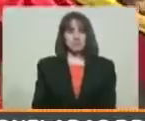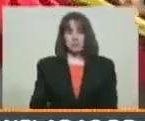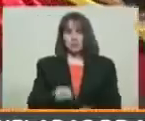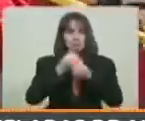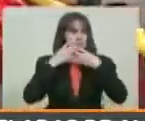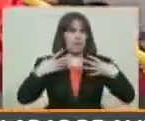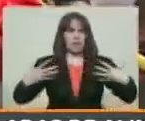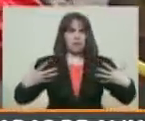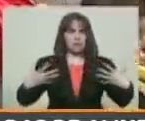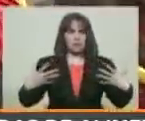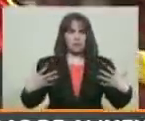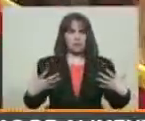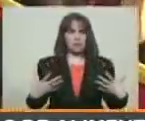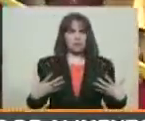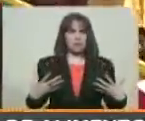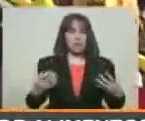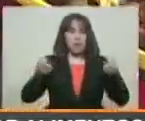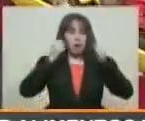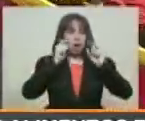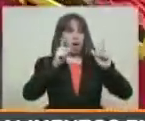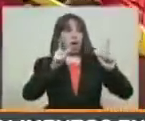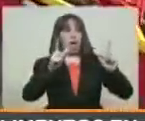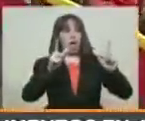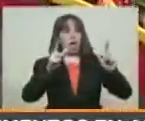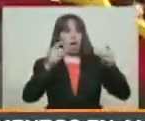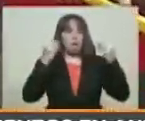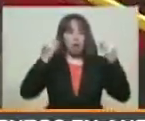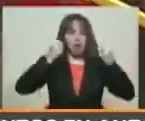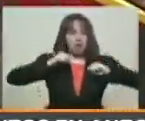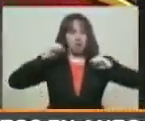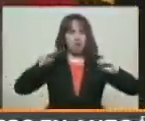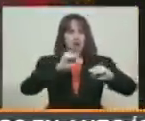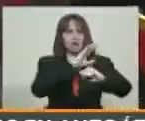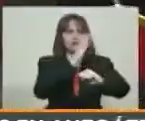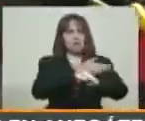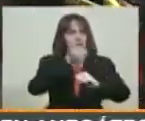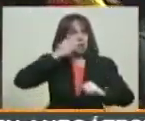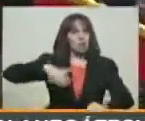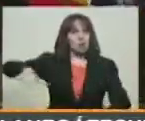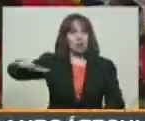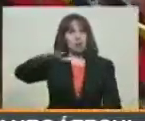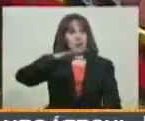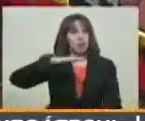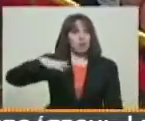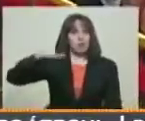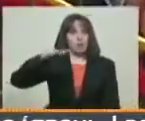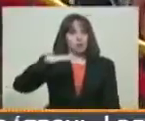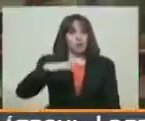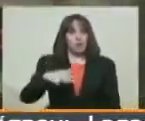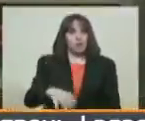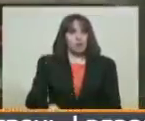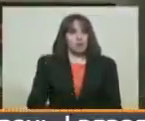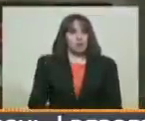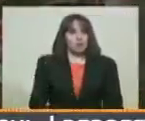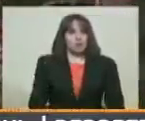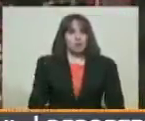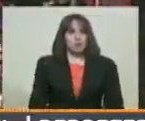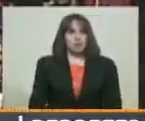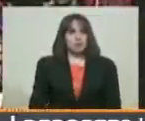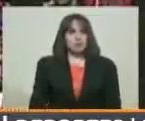¡Magnífico! ¡Impresionante fuerza del pueblo! impresionante.